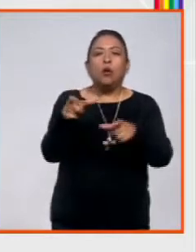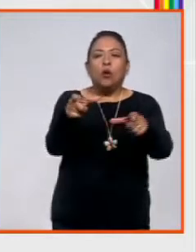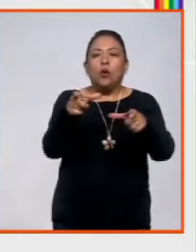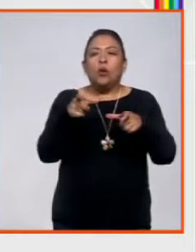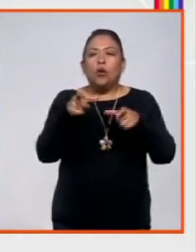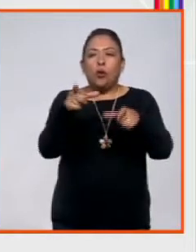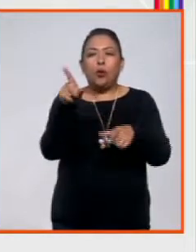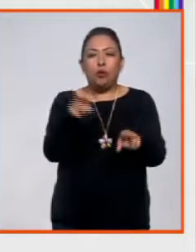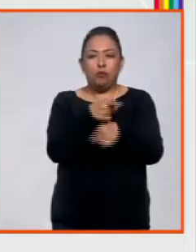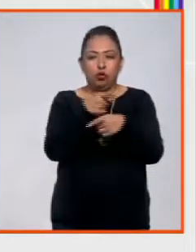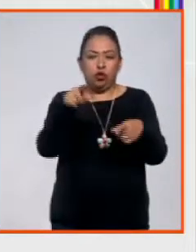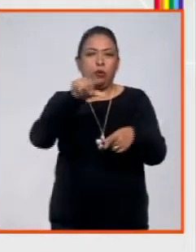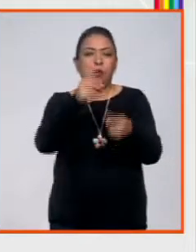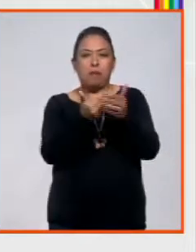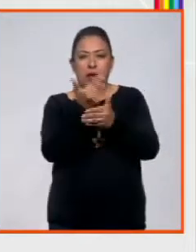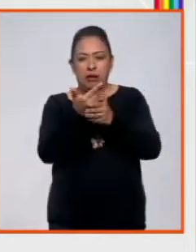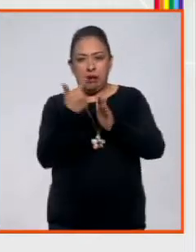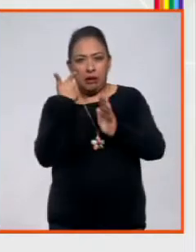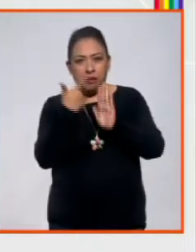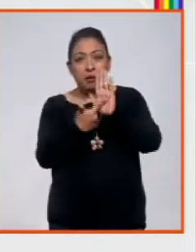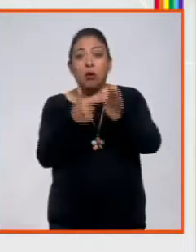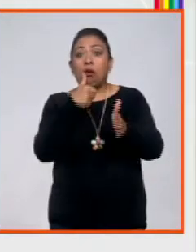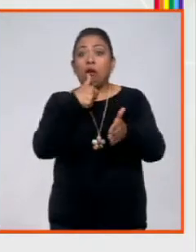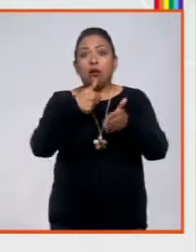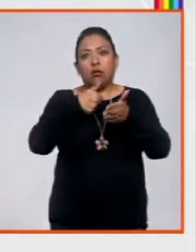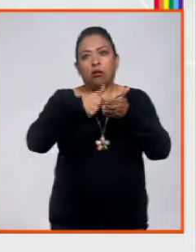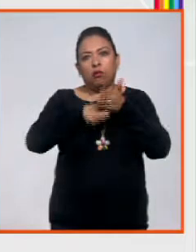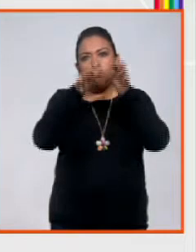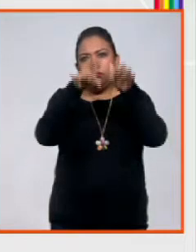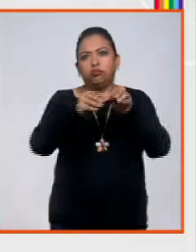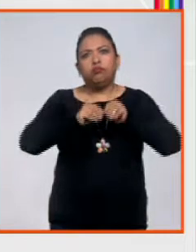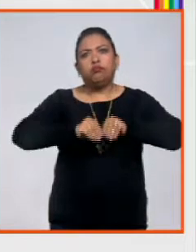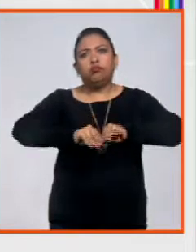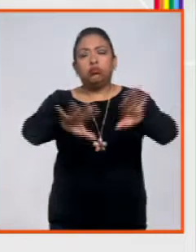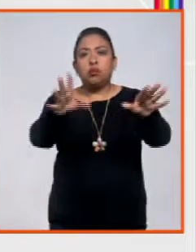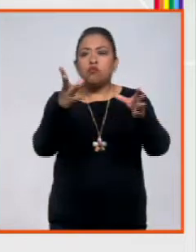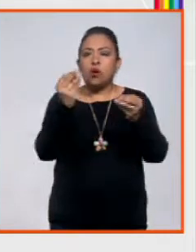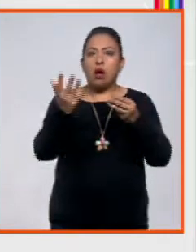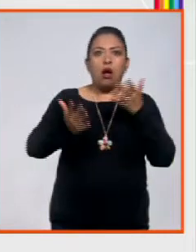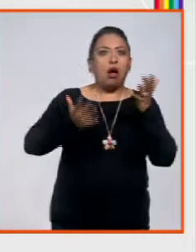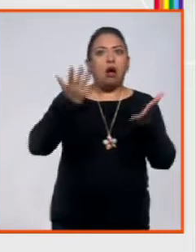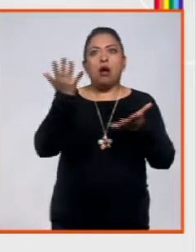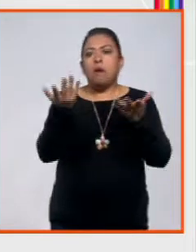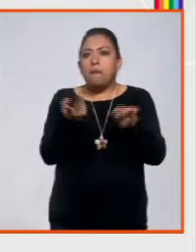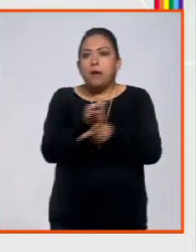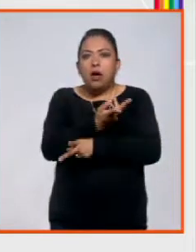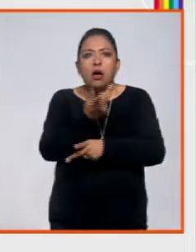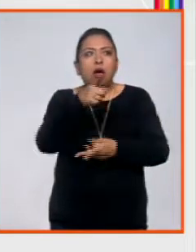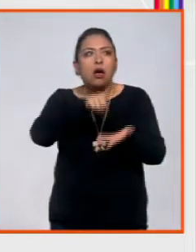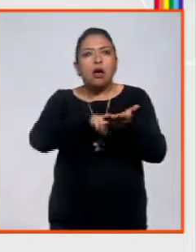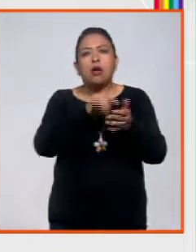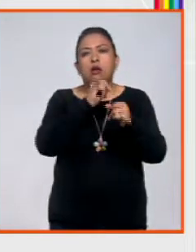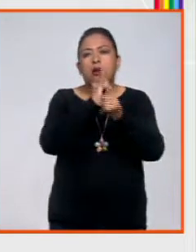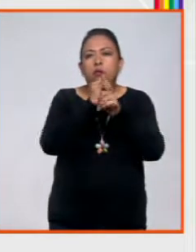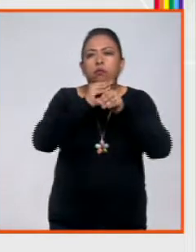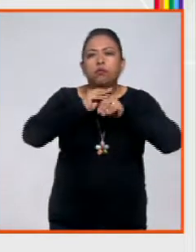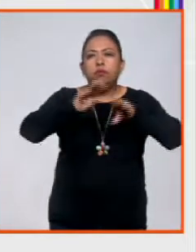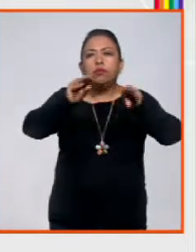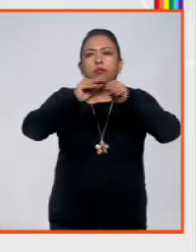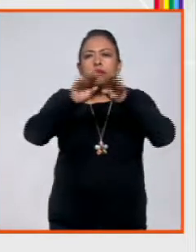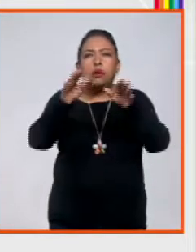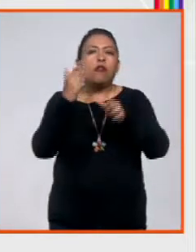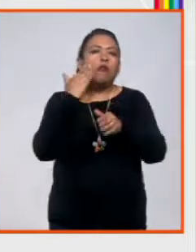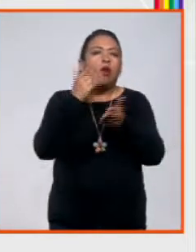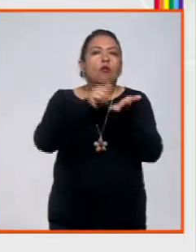mañana vamos a ver en la carta que empezó a circular en los medios que tuvo mucha reacción además en las redes sociales